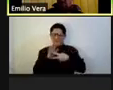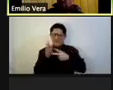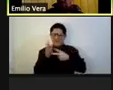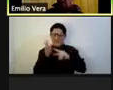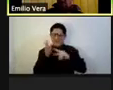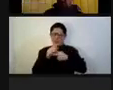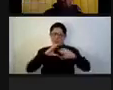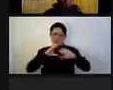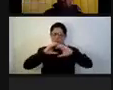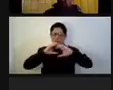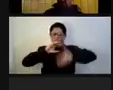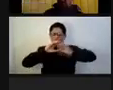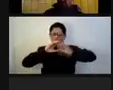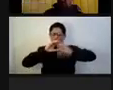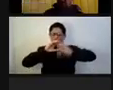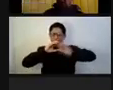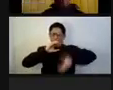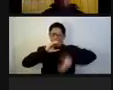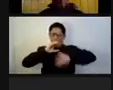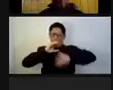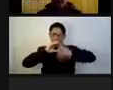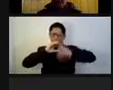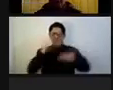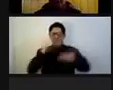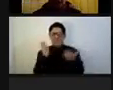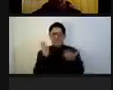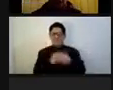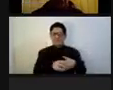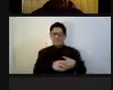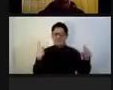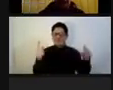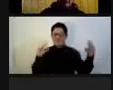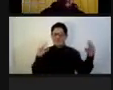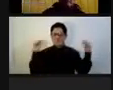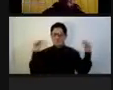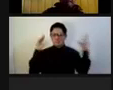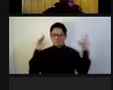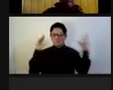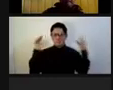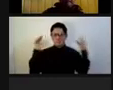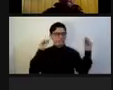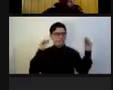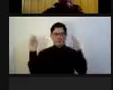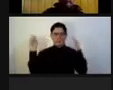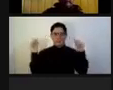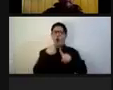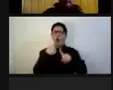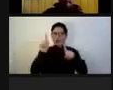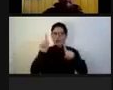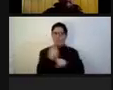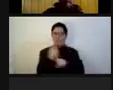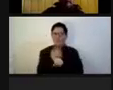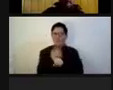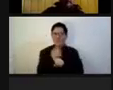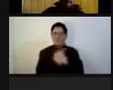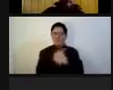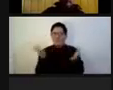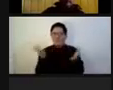profesor. Se coló un audio, al parecer, de otro conversatorio. Le pido disculpas. Ya,